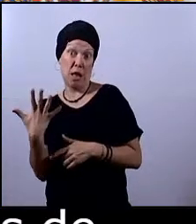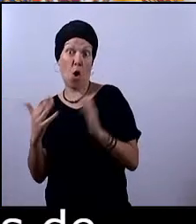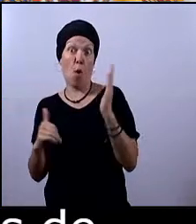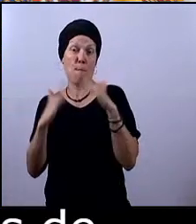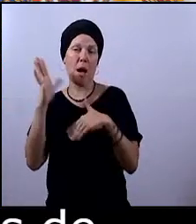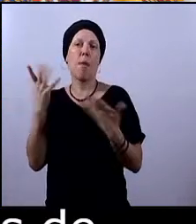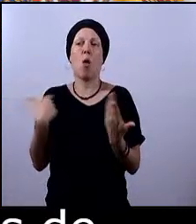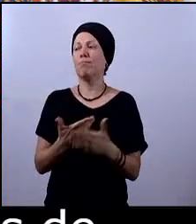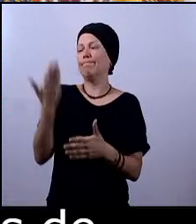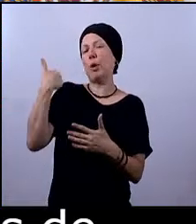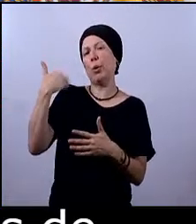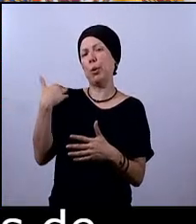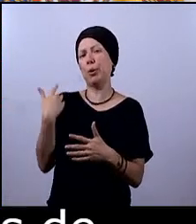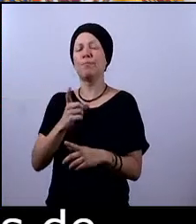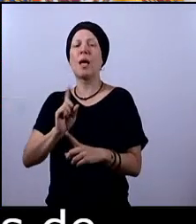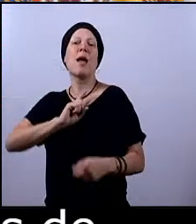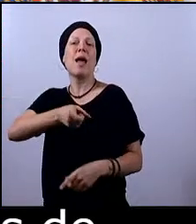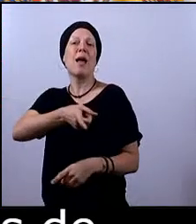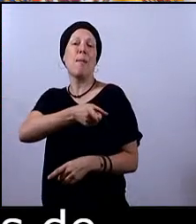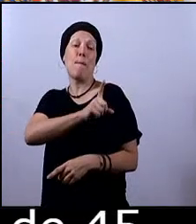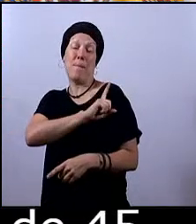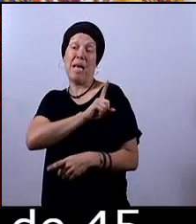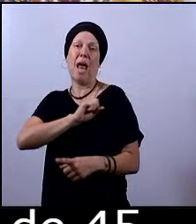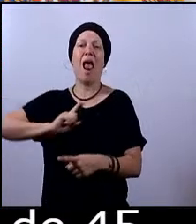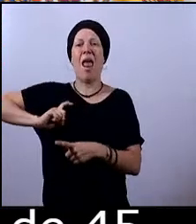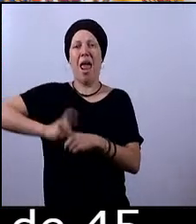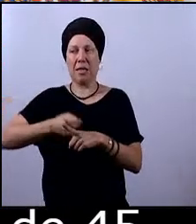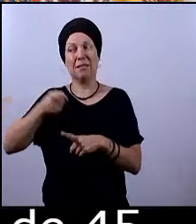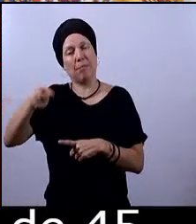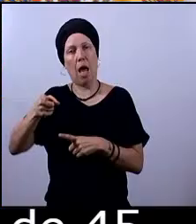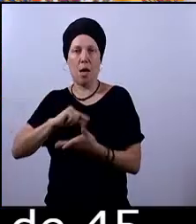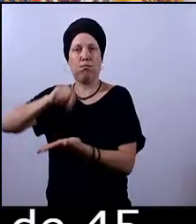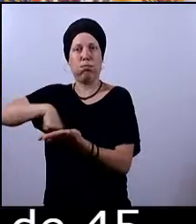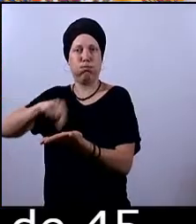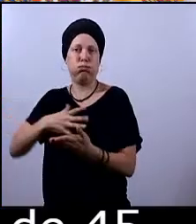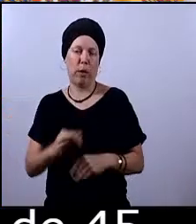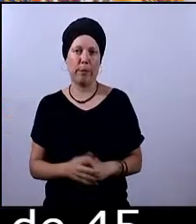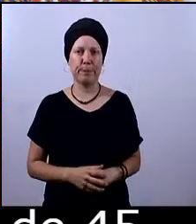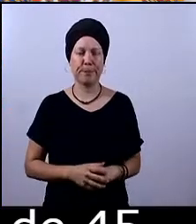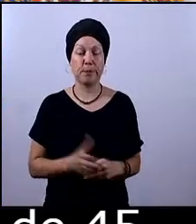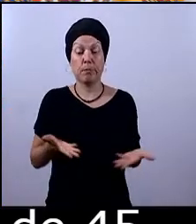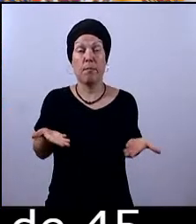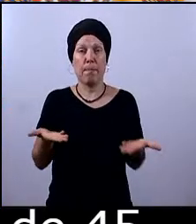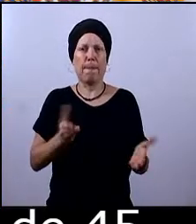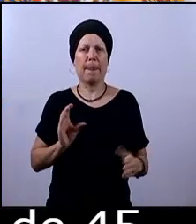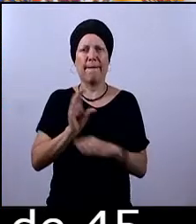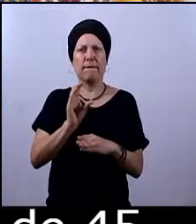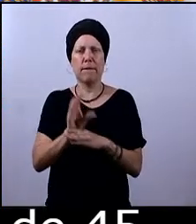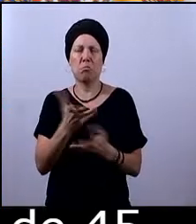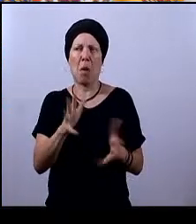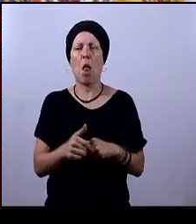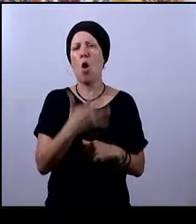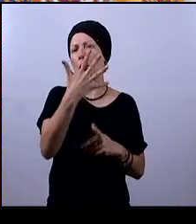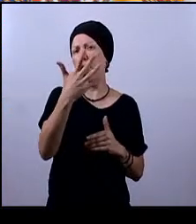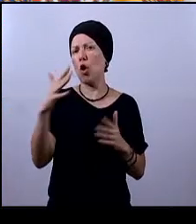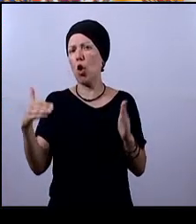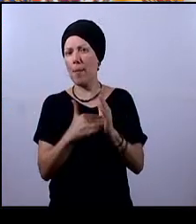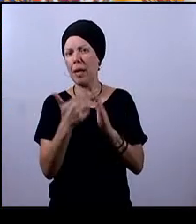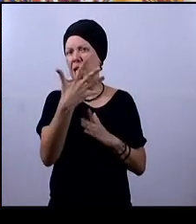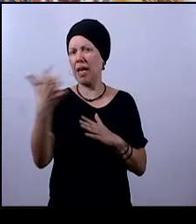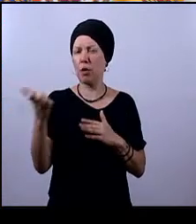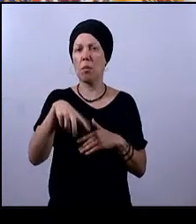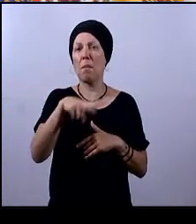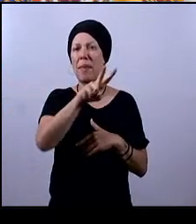hayan finalizado su compromiso con las Fuerzas Armadas. Las ayudas, que oscilan entre 5.500